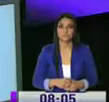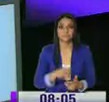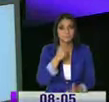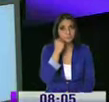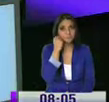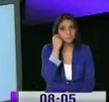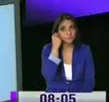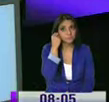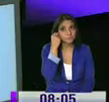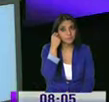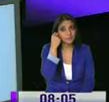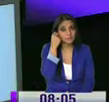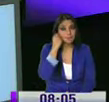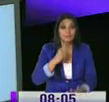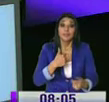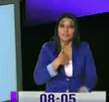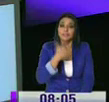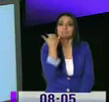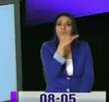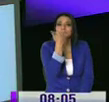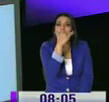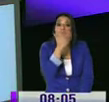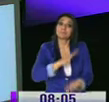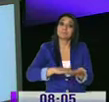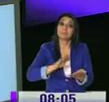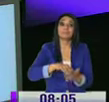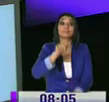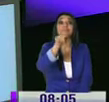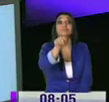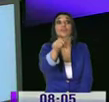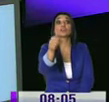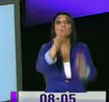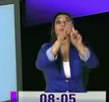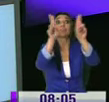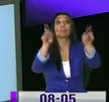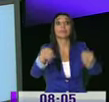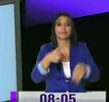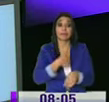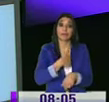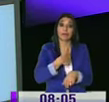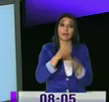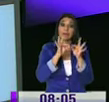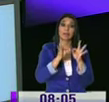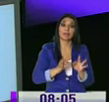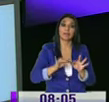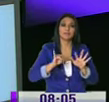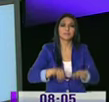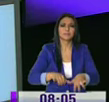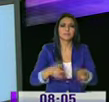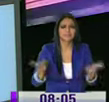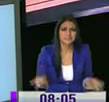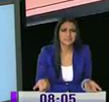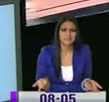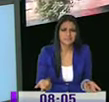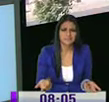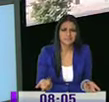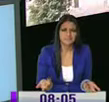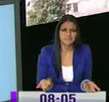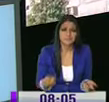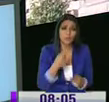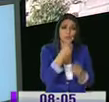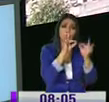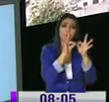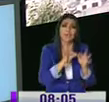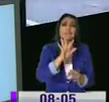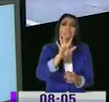perdón mi sonrisa irónica irán al otro puente vecinos porque el ven que estamos decir se demora seis meses entonces ya vamos a gritar en unos